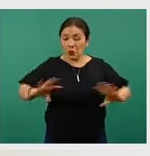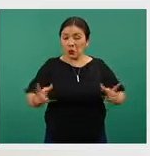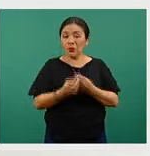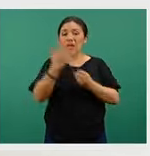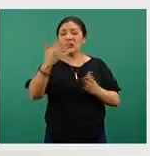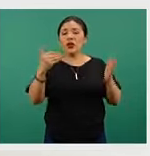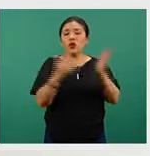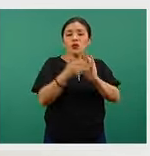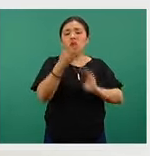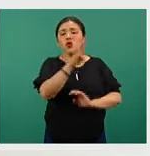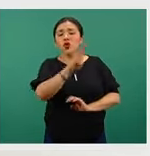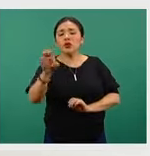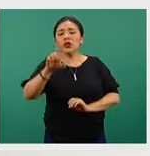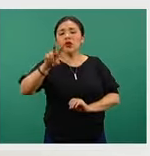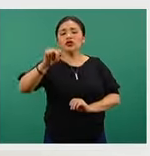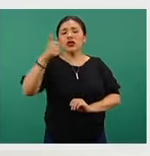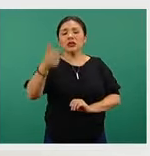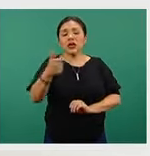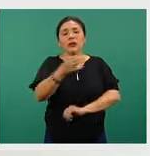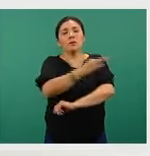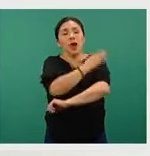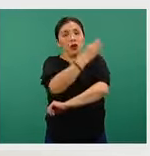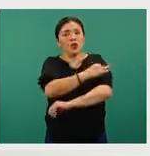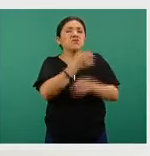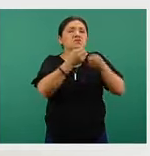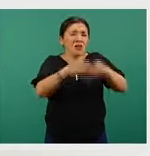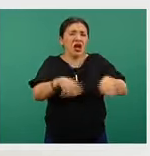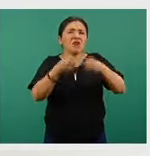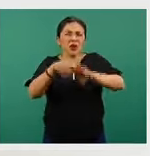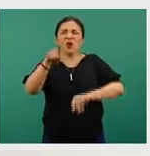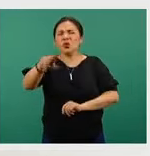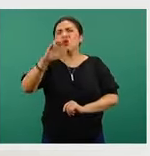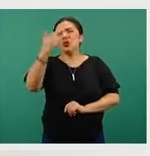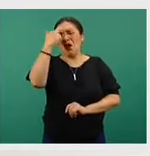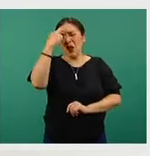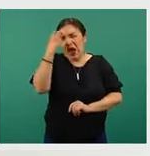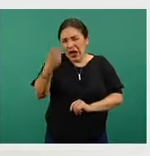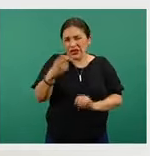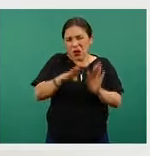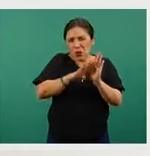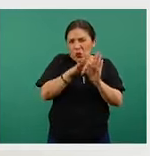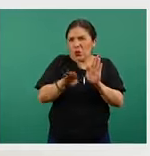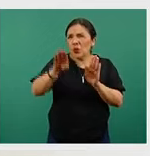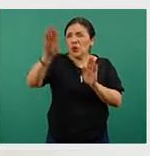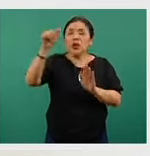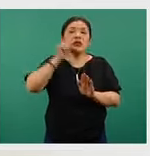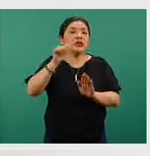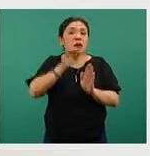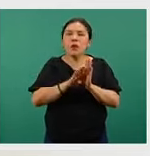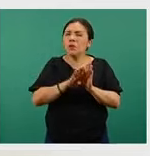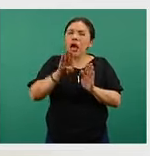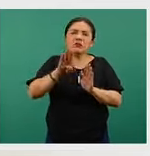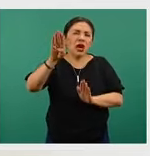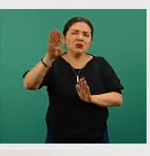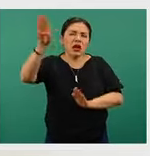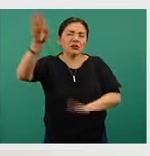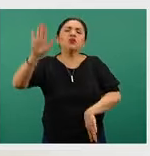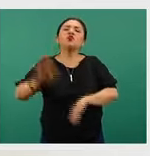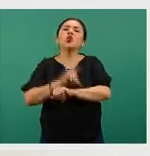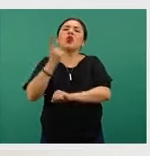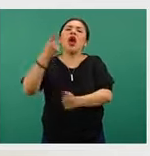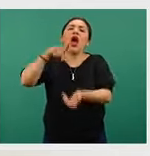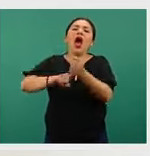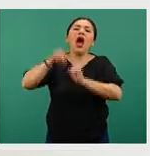de 5 mil 986 recordemos que esta línea siempre irá hacia arriba porque está